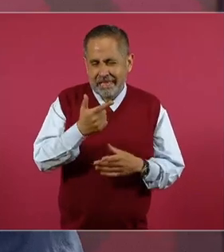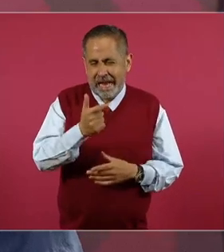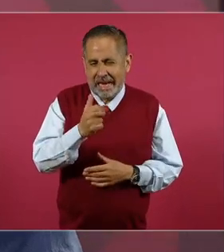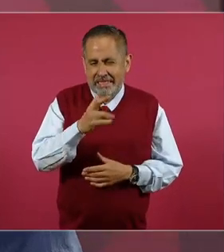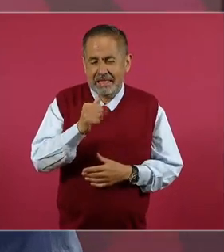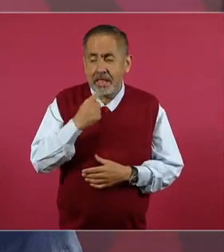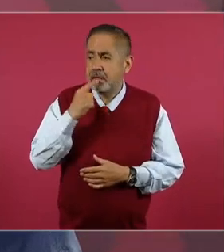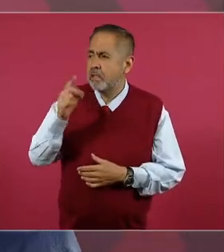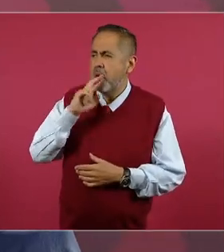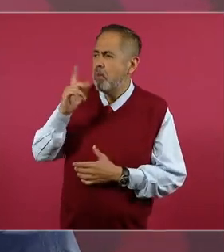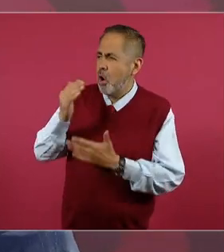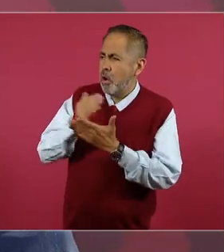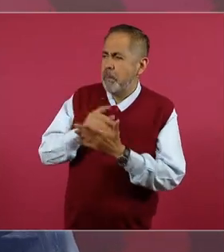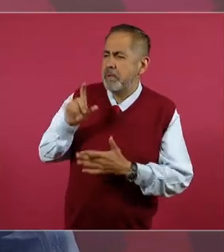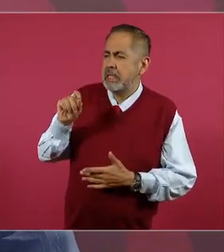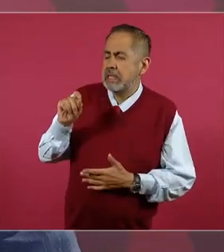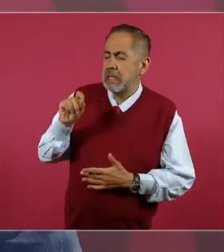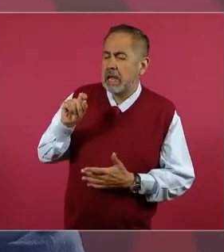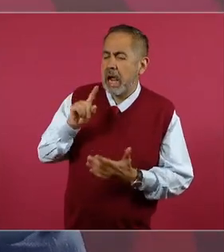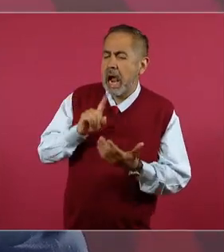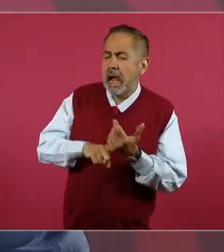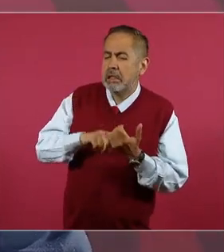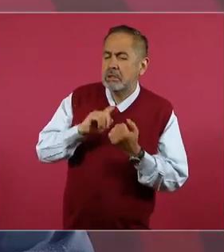planteando 20 años,